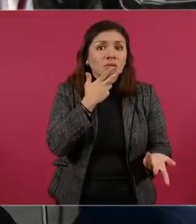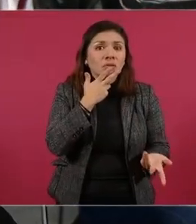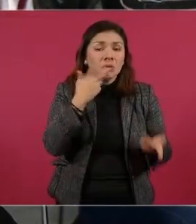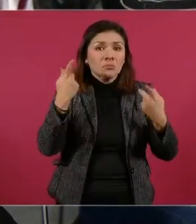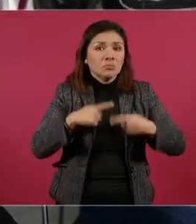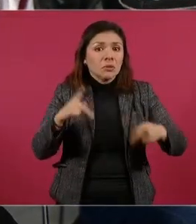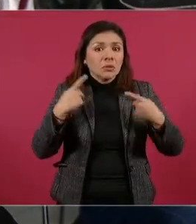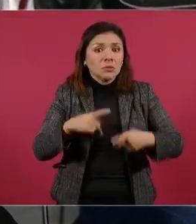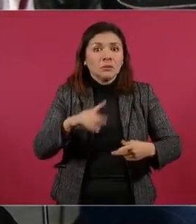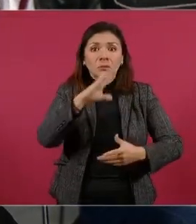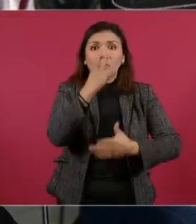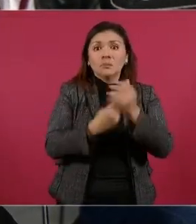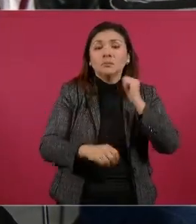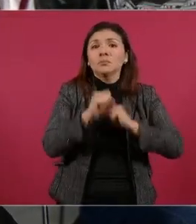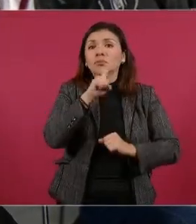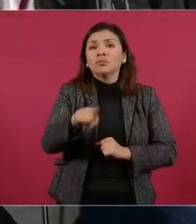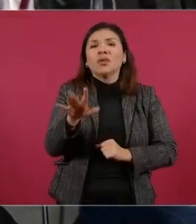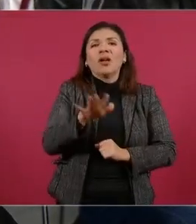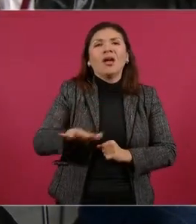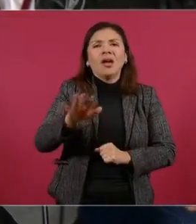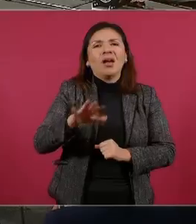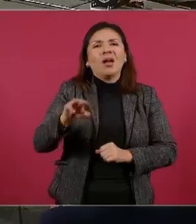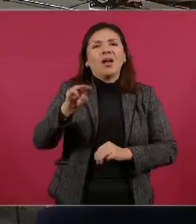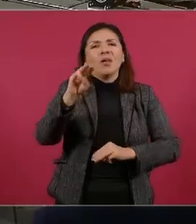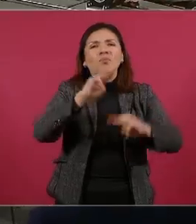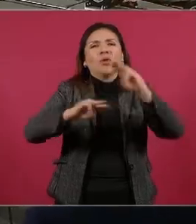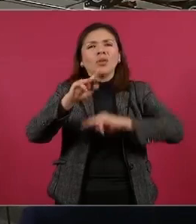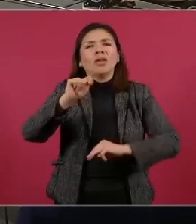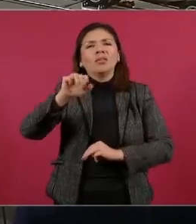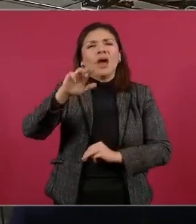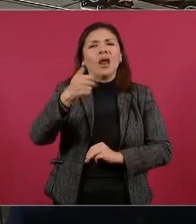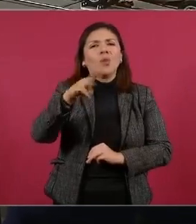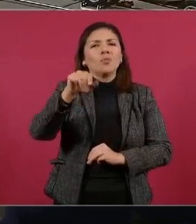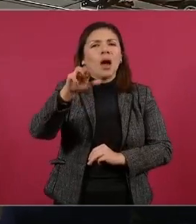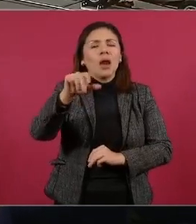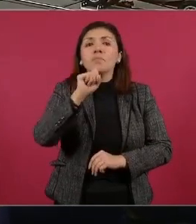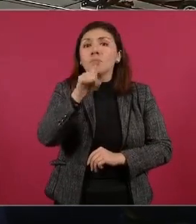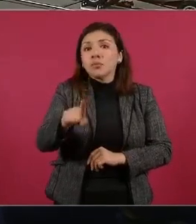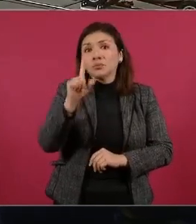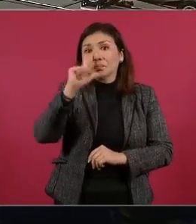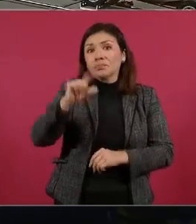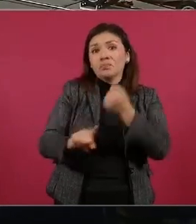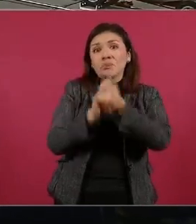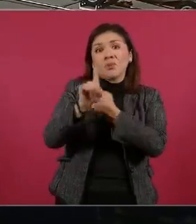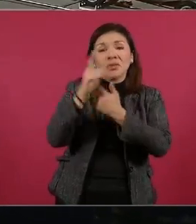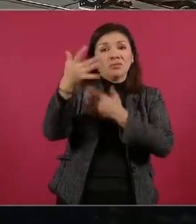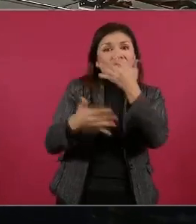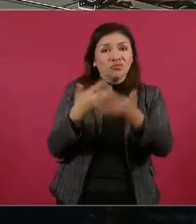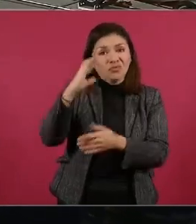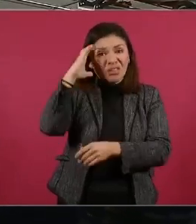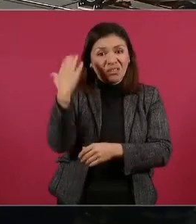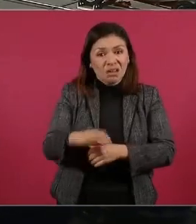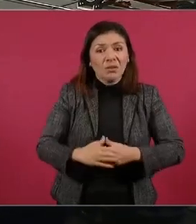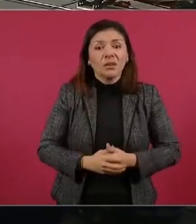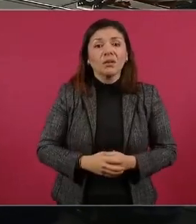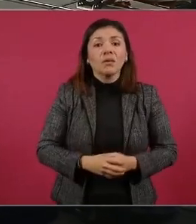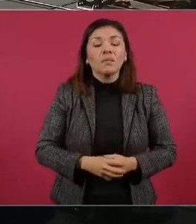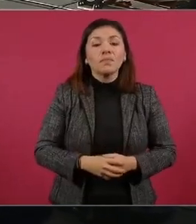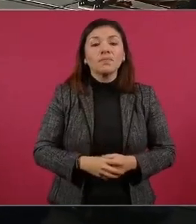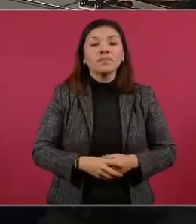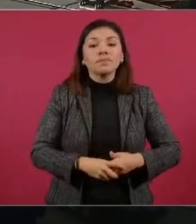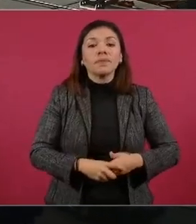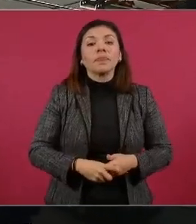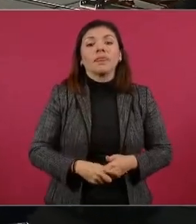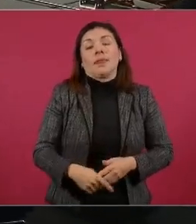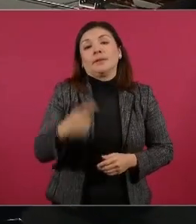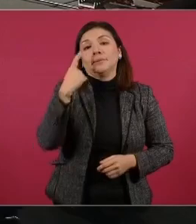de la tamb Sí pero no también por la delincuencia no es no es este así Ah mire este es